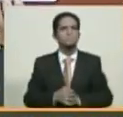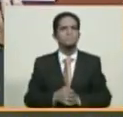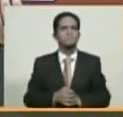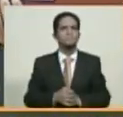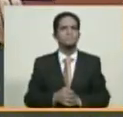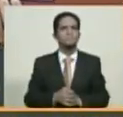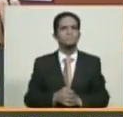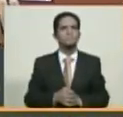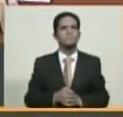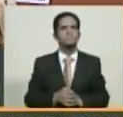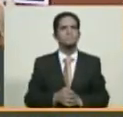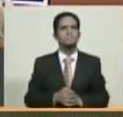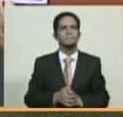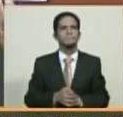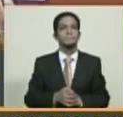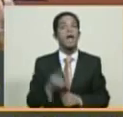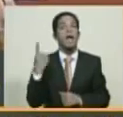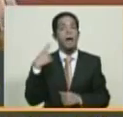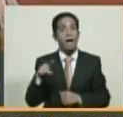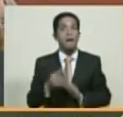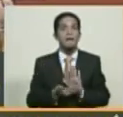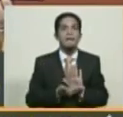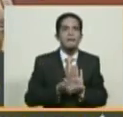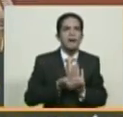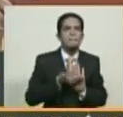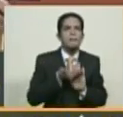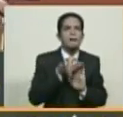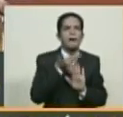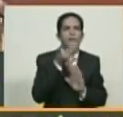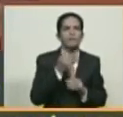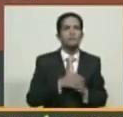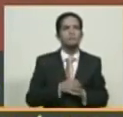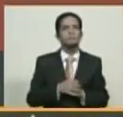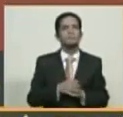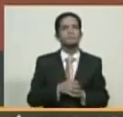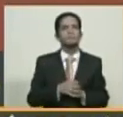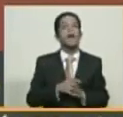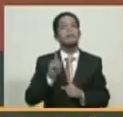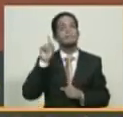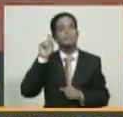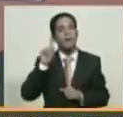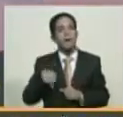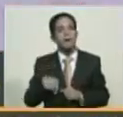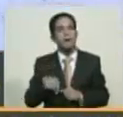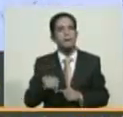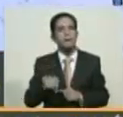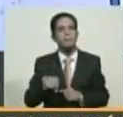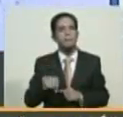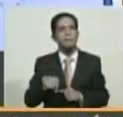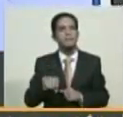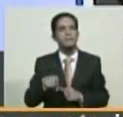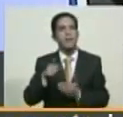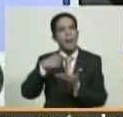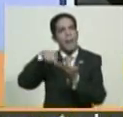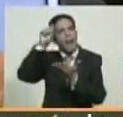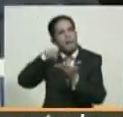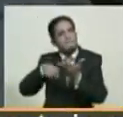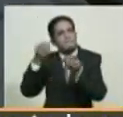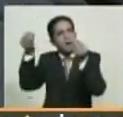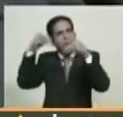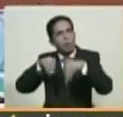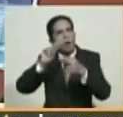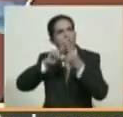láminas. Hay un incremento, pero además hay que señalar que a partir de la firma de los acuerdos de paz